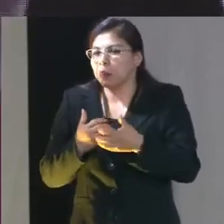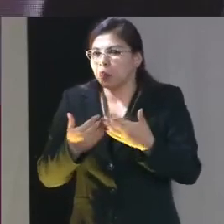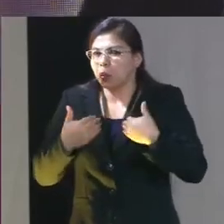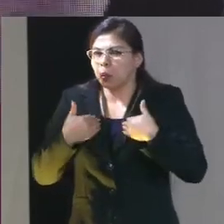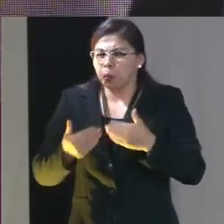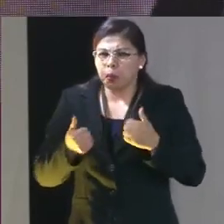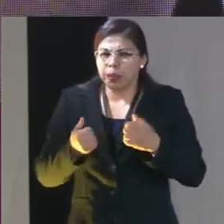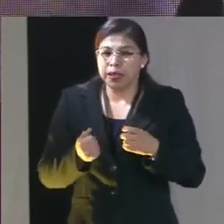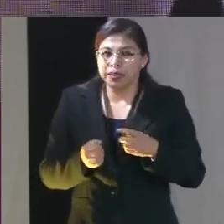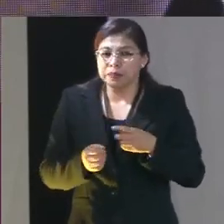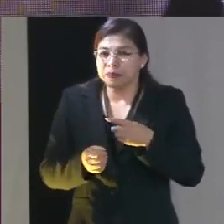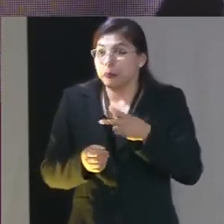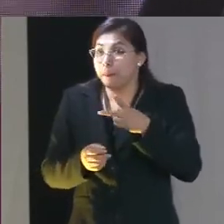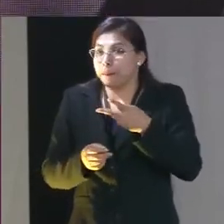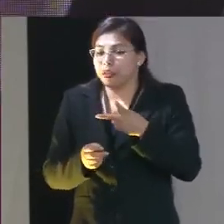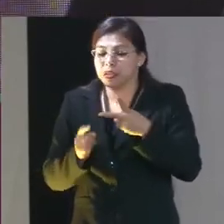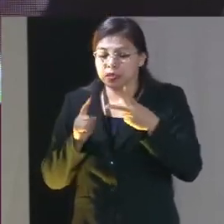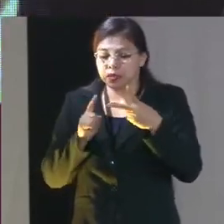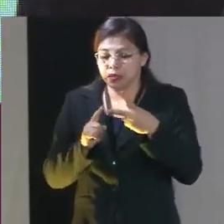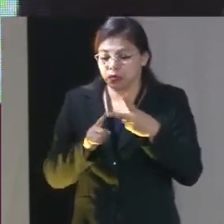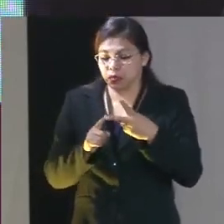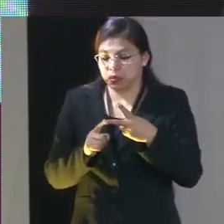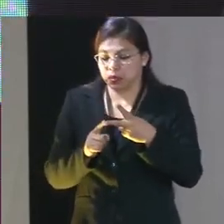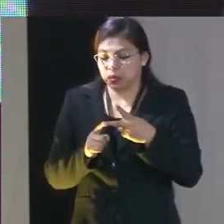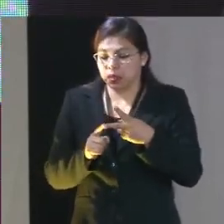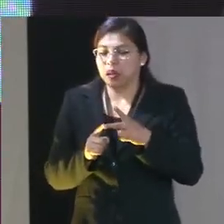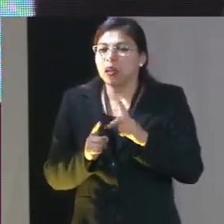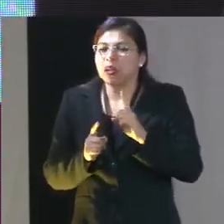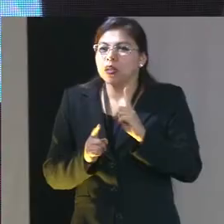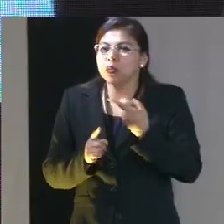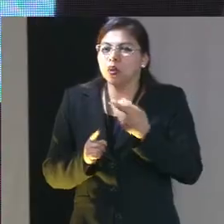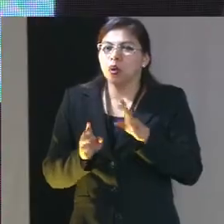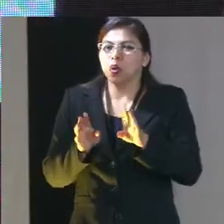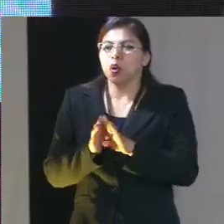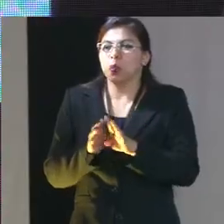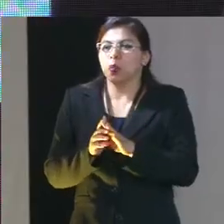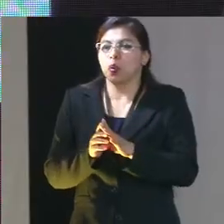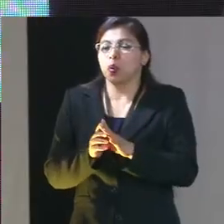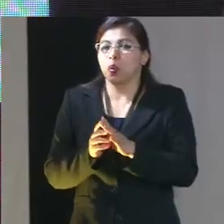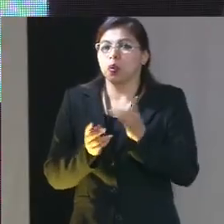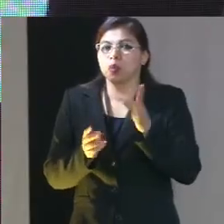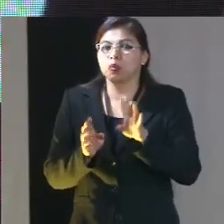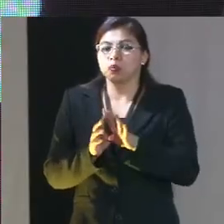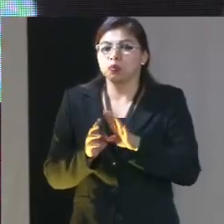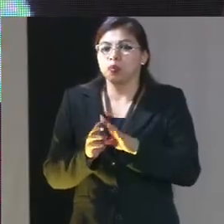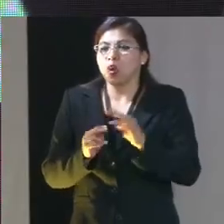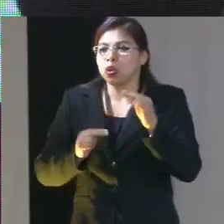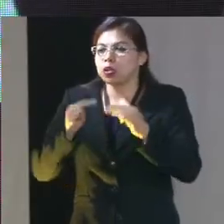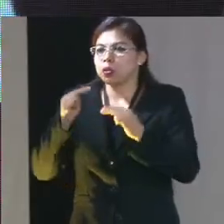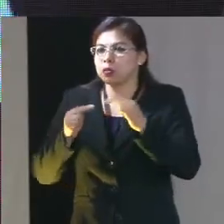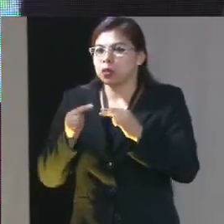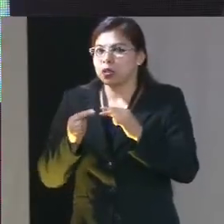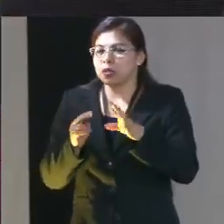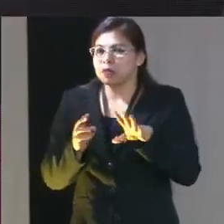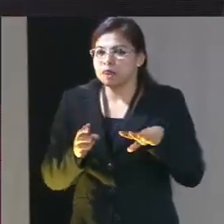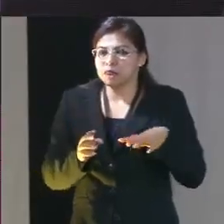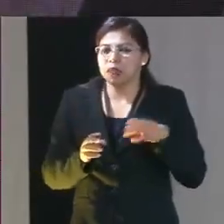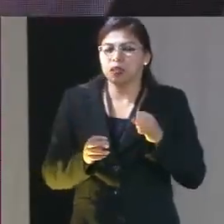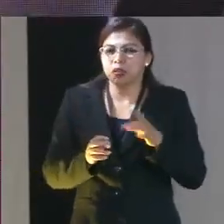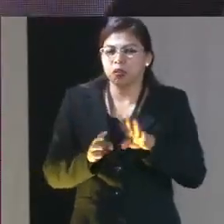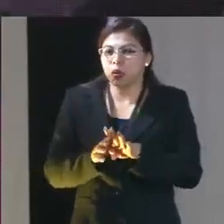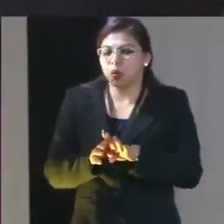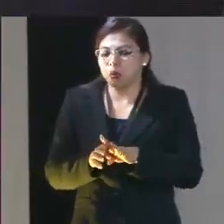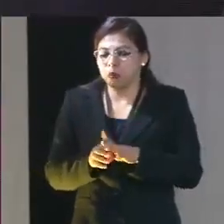comprender, sino la segunda. Son las clases dominantes, o si somos muy marxistas